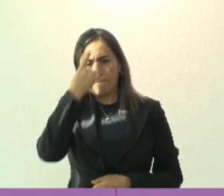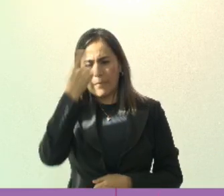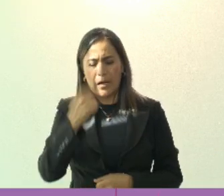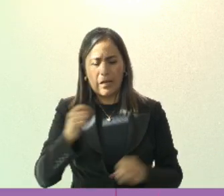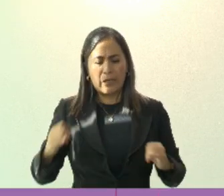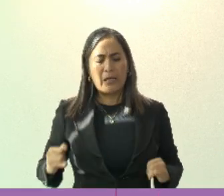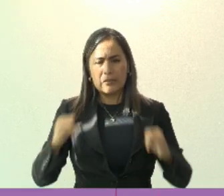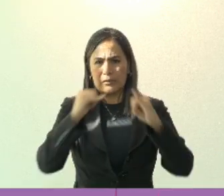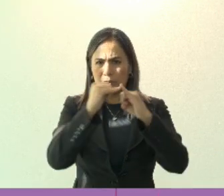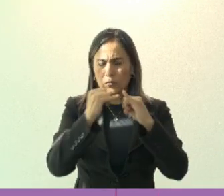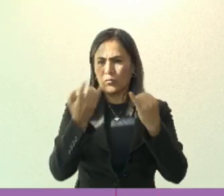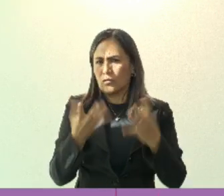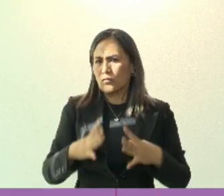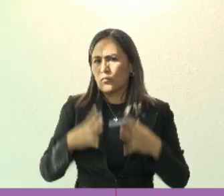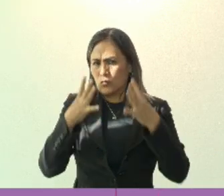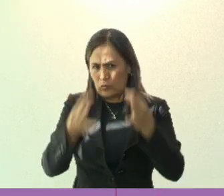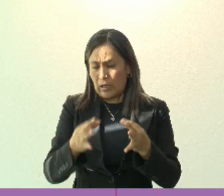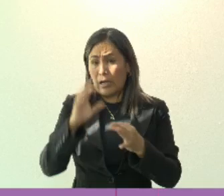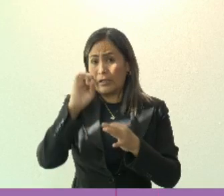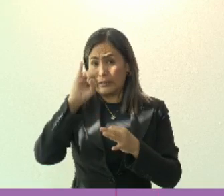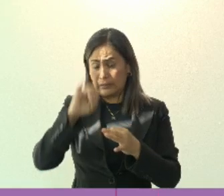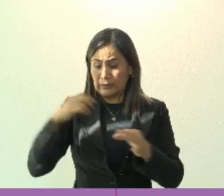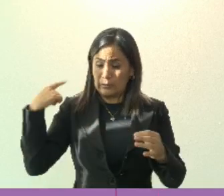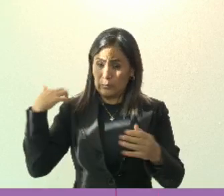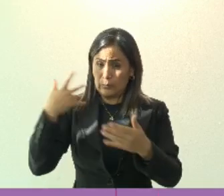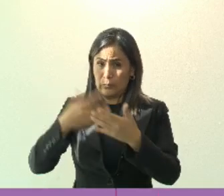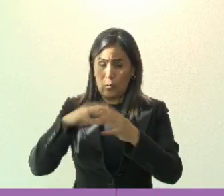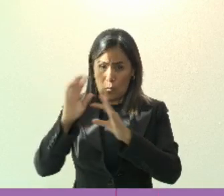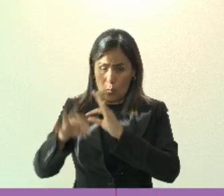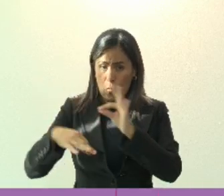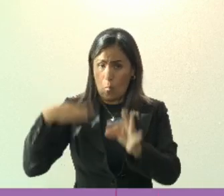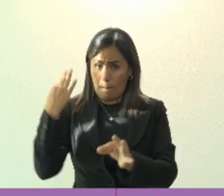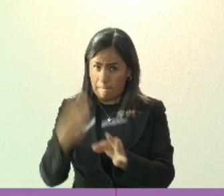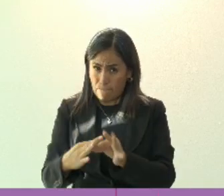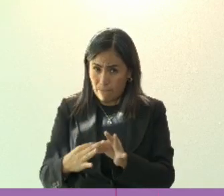instituciones? ¿Cumplieron? ¿Están apegados los cumplimientos